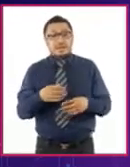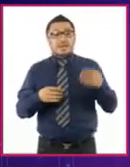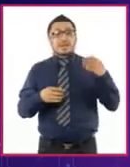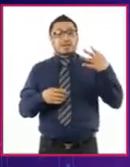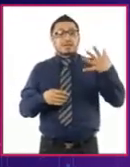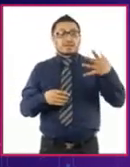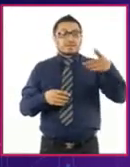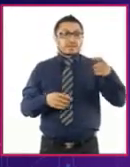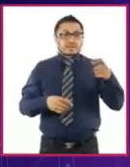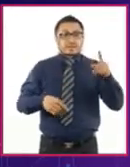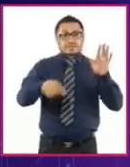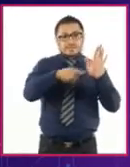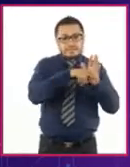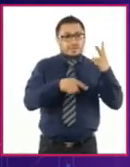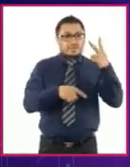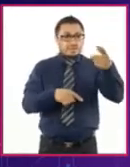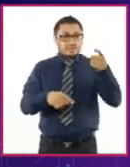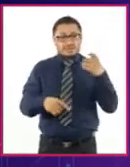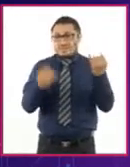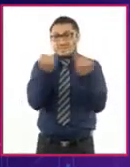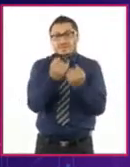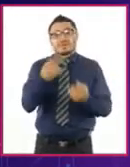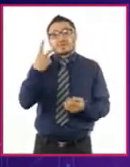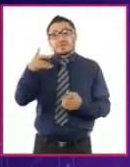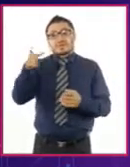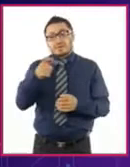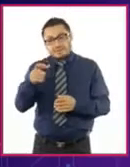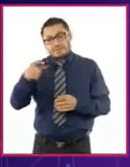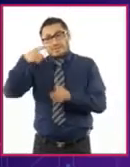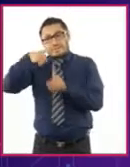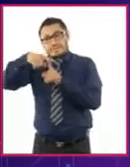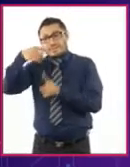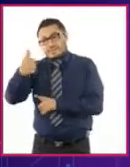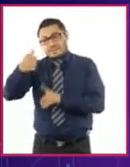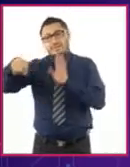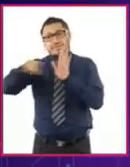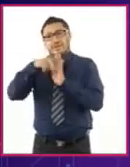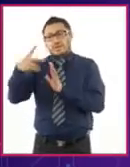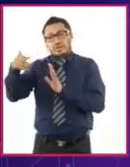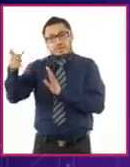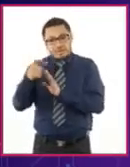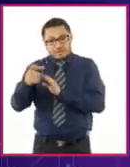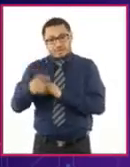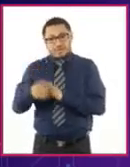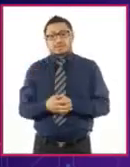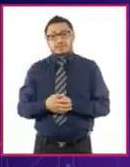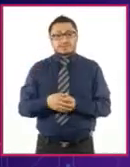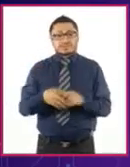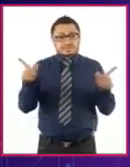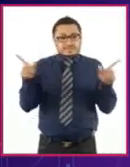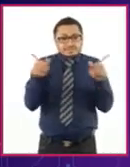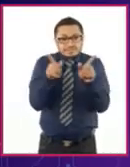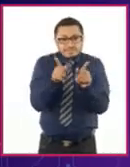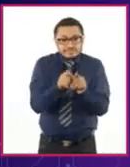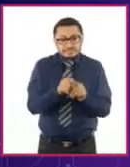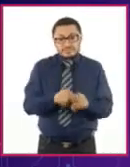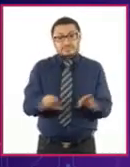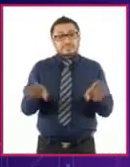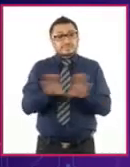2x es igual a 2x más 6 menos 2x. Y al simplificar la ecuación queda